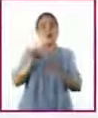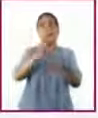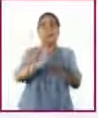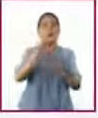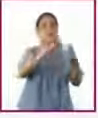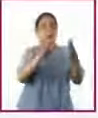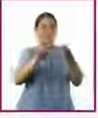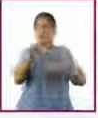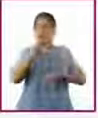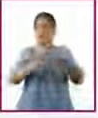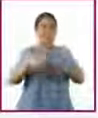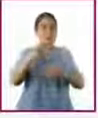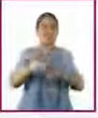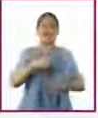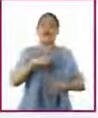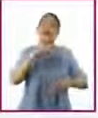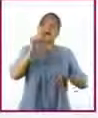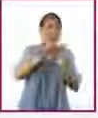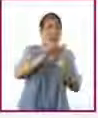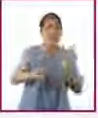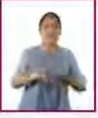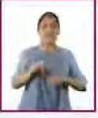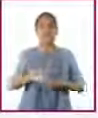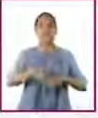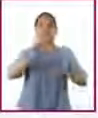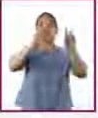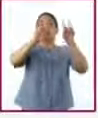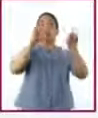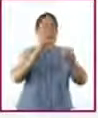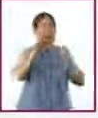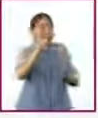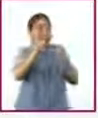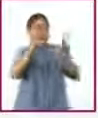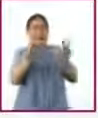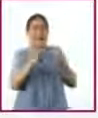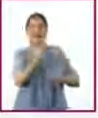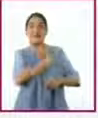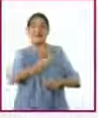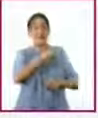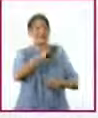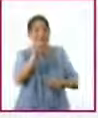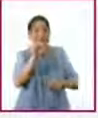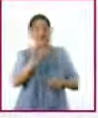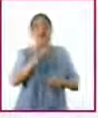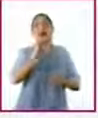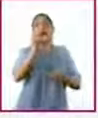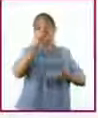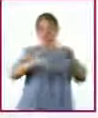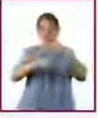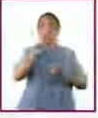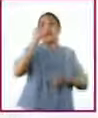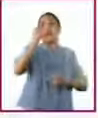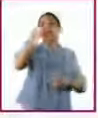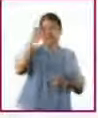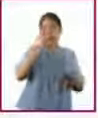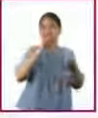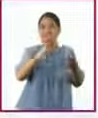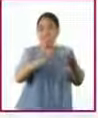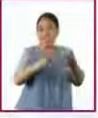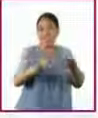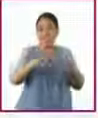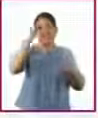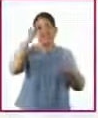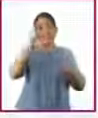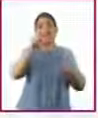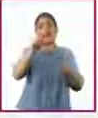diversos criterios. Por ejemplo, porque el título llama su atención, porque les gusta la obra de cierto autor, porque el tema